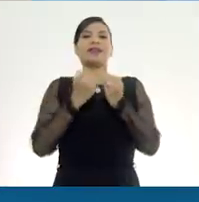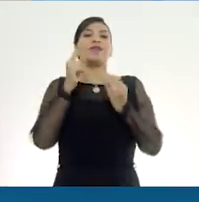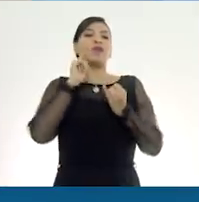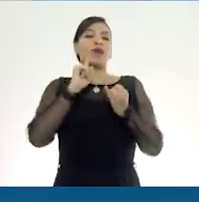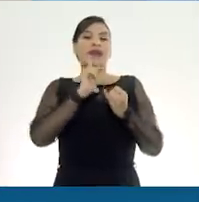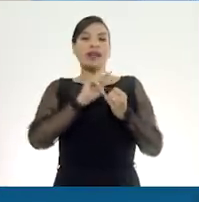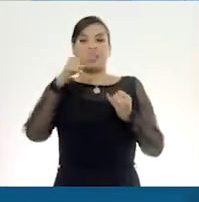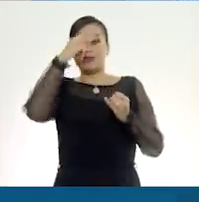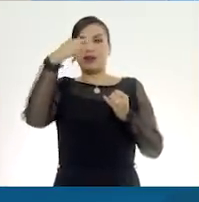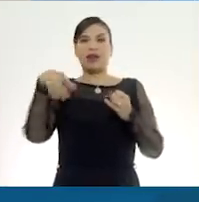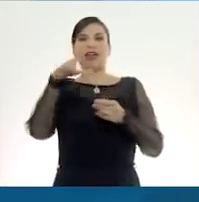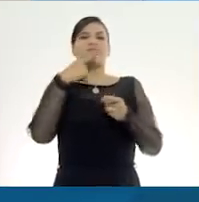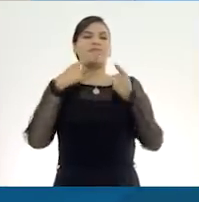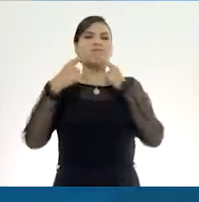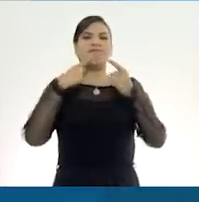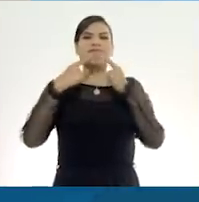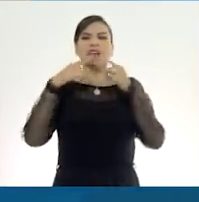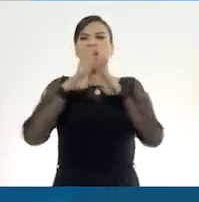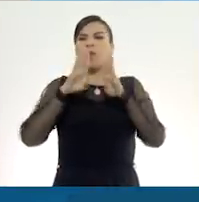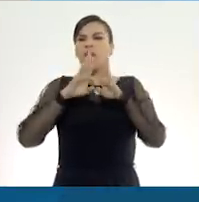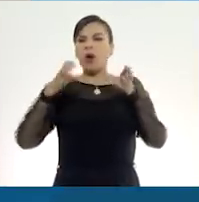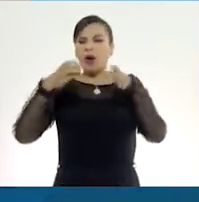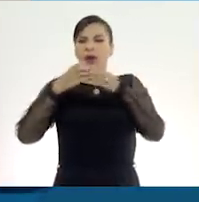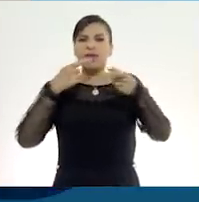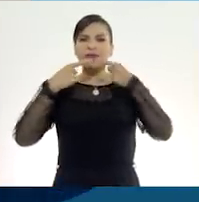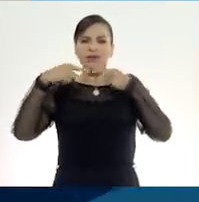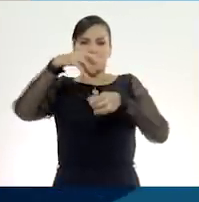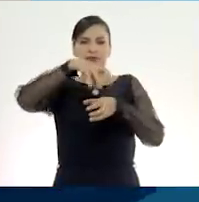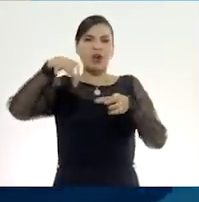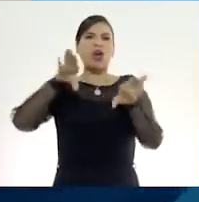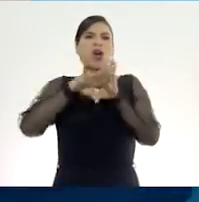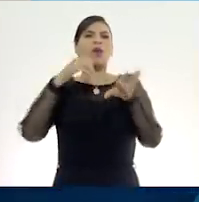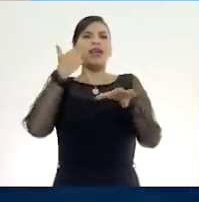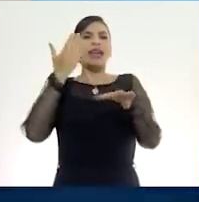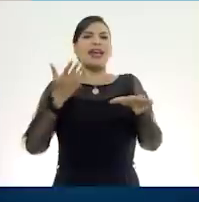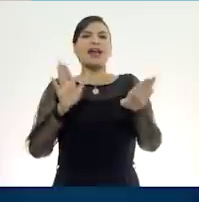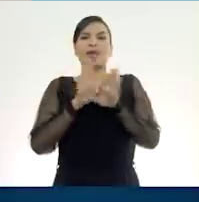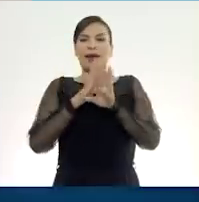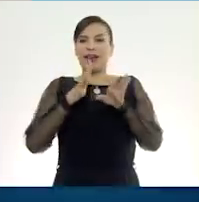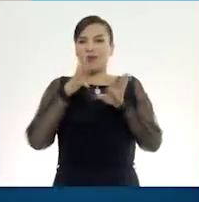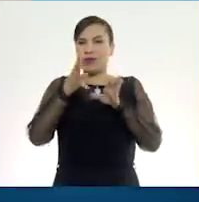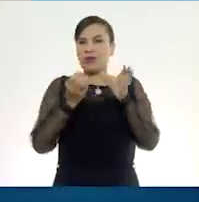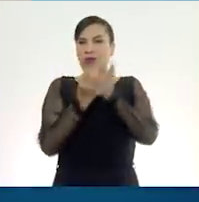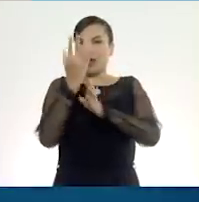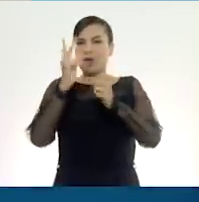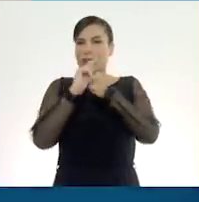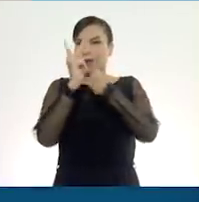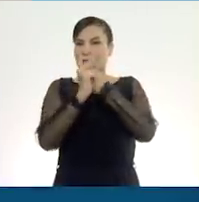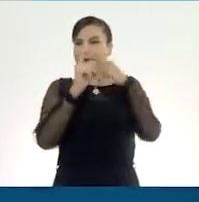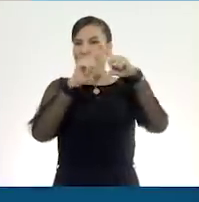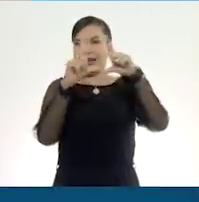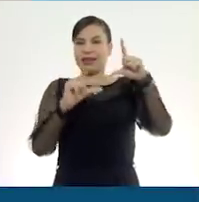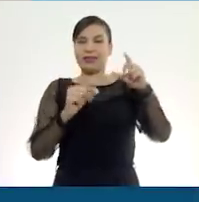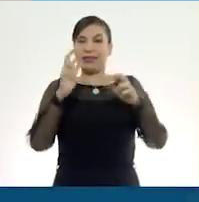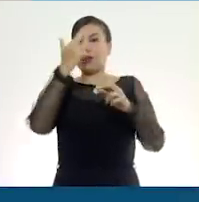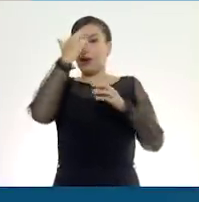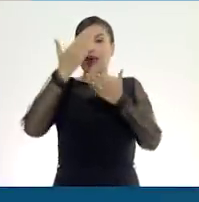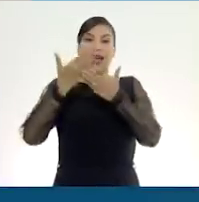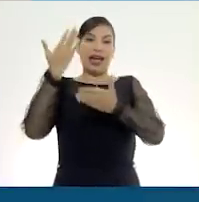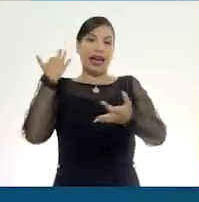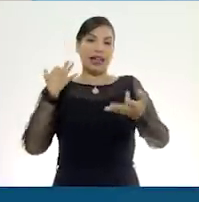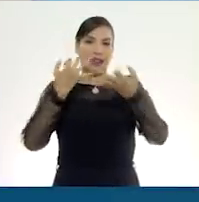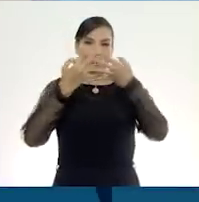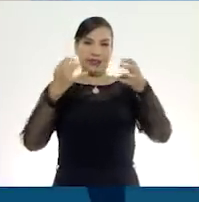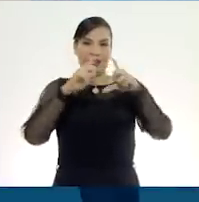pensar y organizarse para ver cómo querían que fuera el nuevo país. Recuerda que para entonces el territorio ya